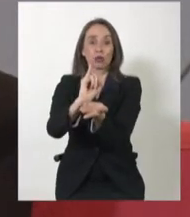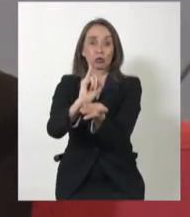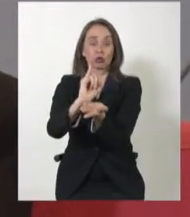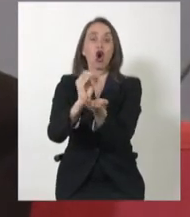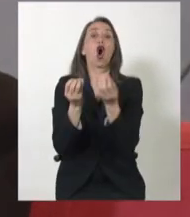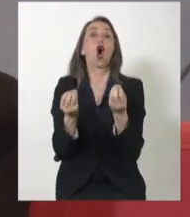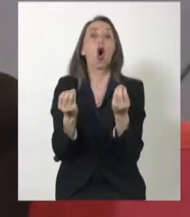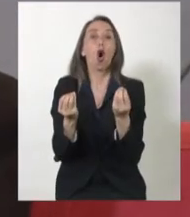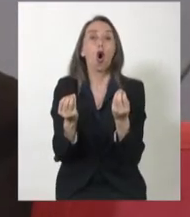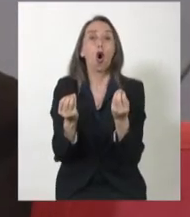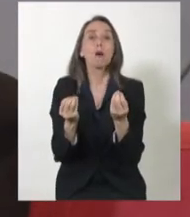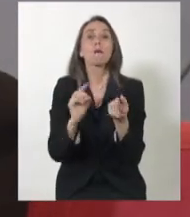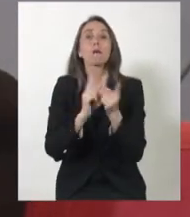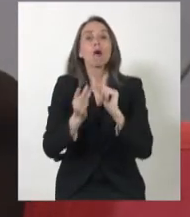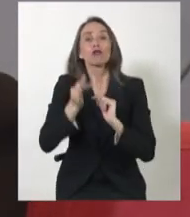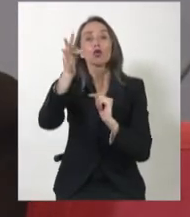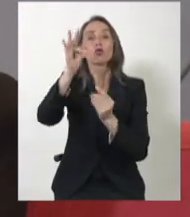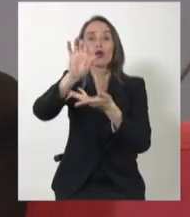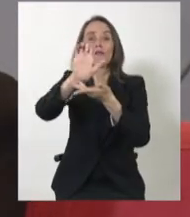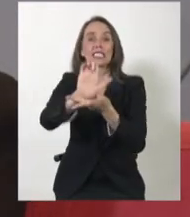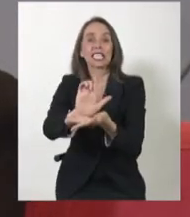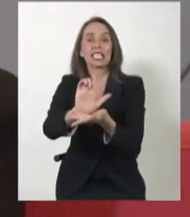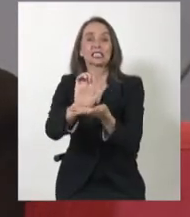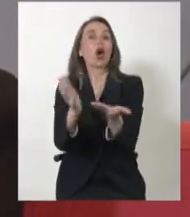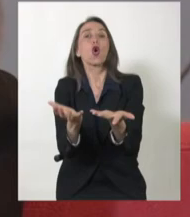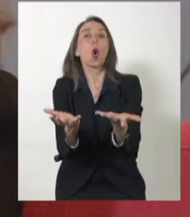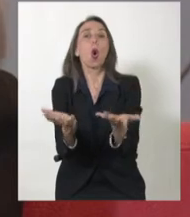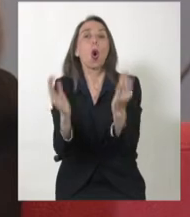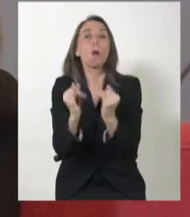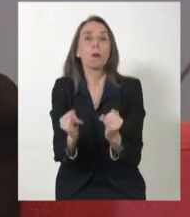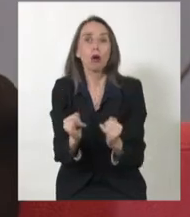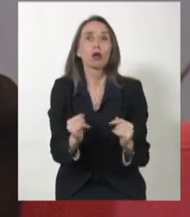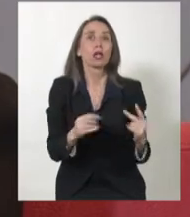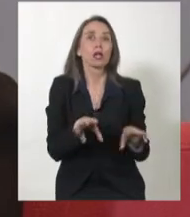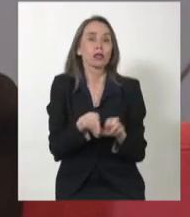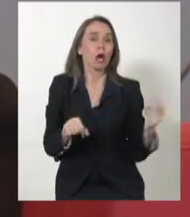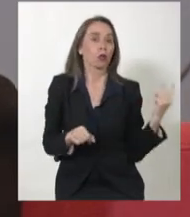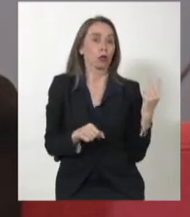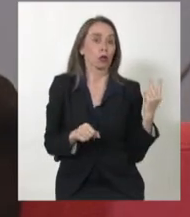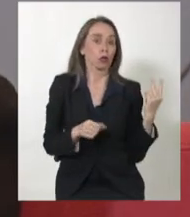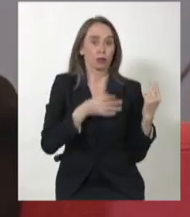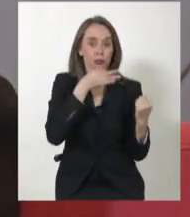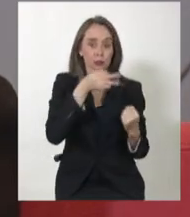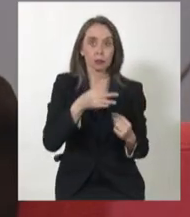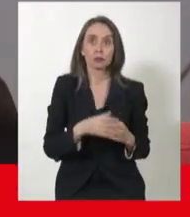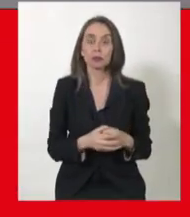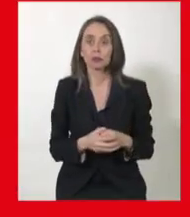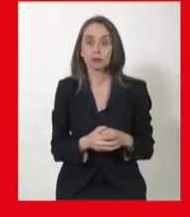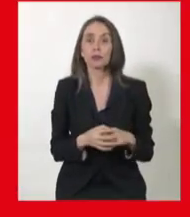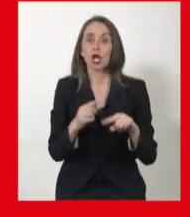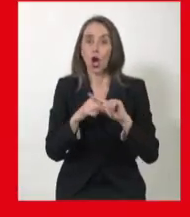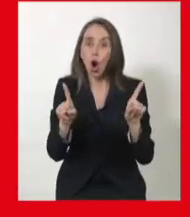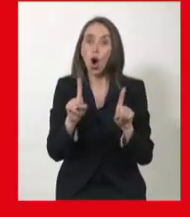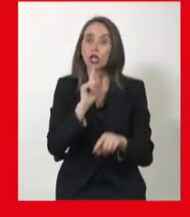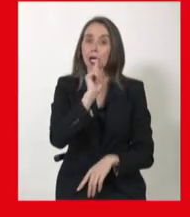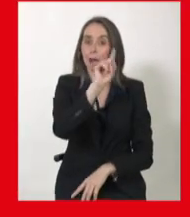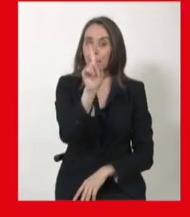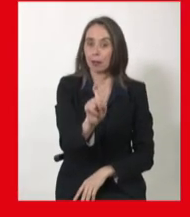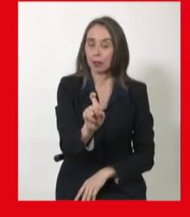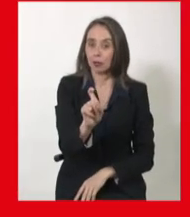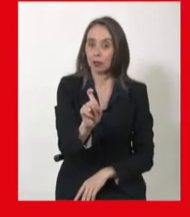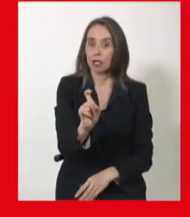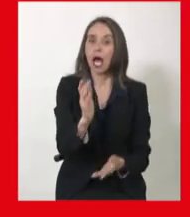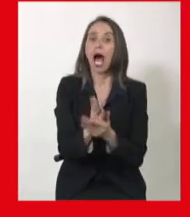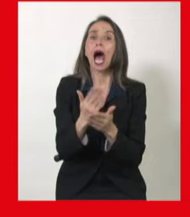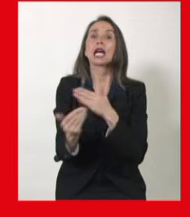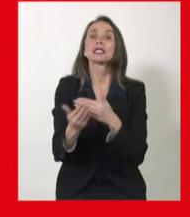la fórmula de cómo va a ser el Estado, y concuerdo en esto con Cristian y Cecilia. Otra pregunta. ¿Hasta